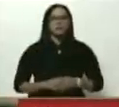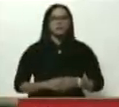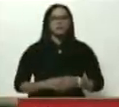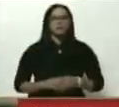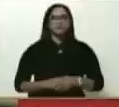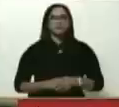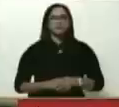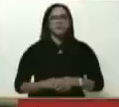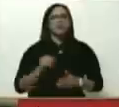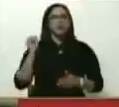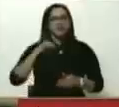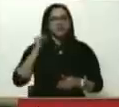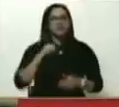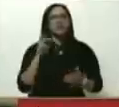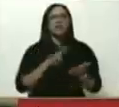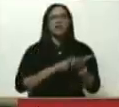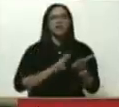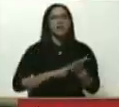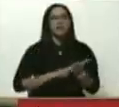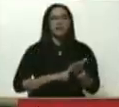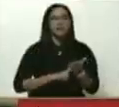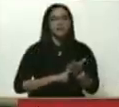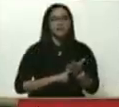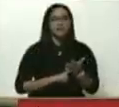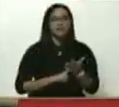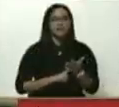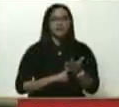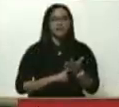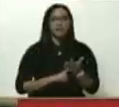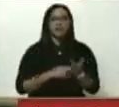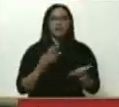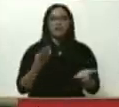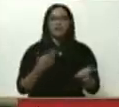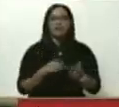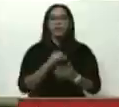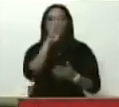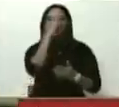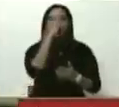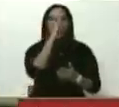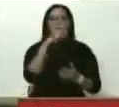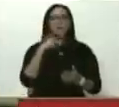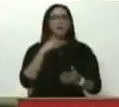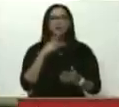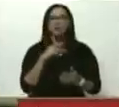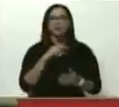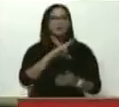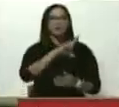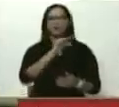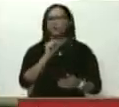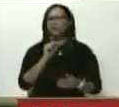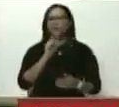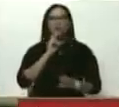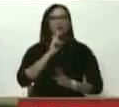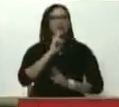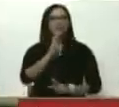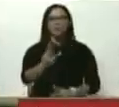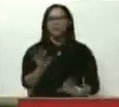Lo que sí es cierto, otra moraleja, es que la tibieza en política no da resultado.